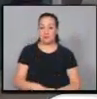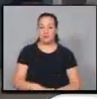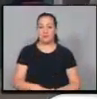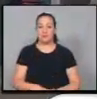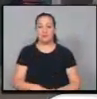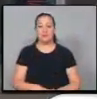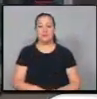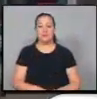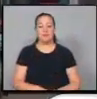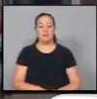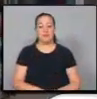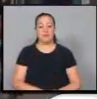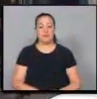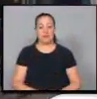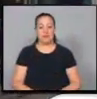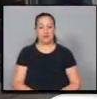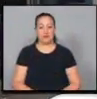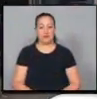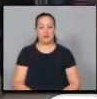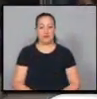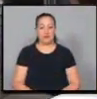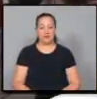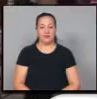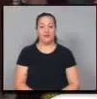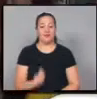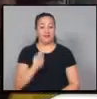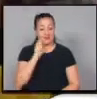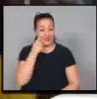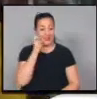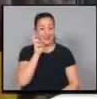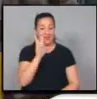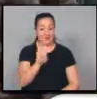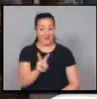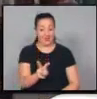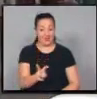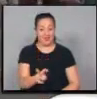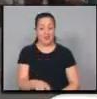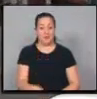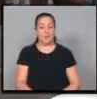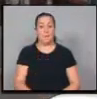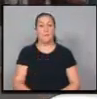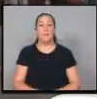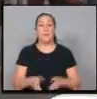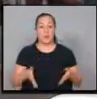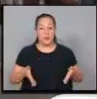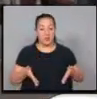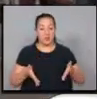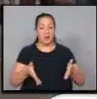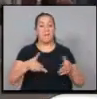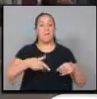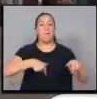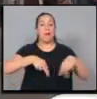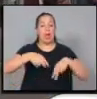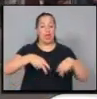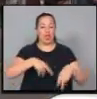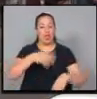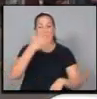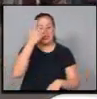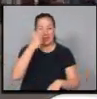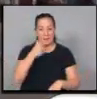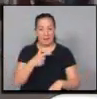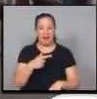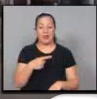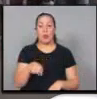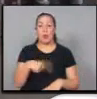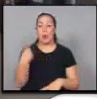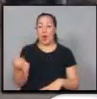lindo. Muy linda vista, ¿vieron? Sí. Estamos en la peatonal San Martín, Entre Ríos, a una cuadra